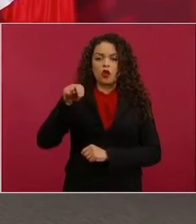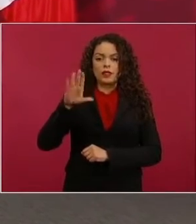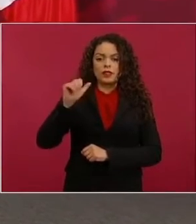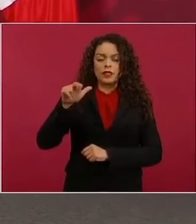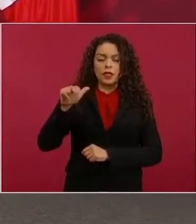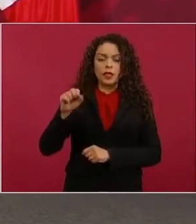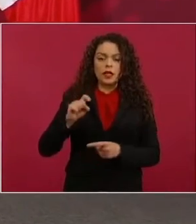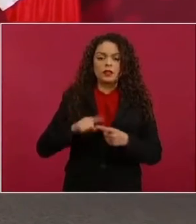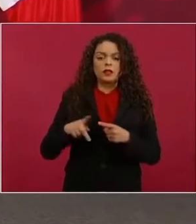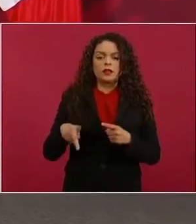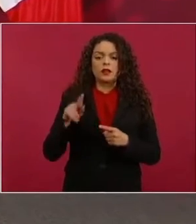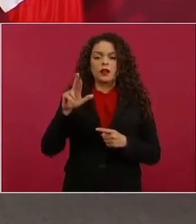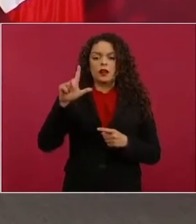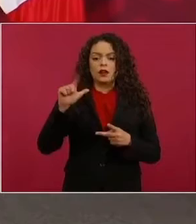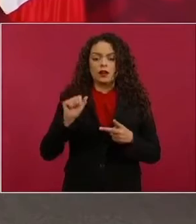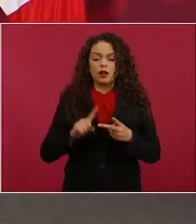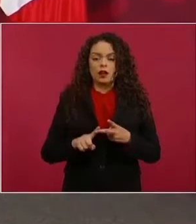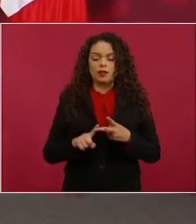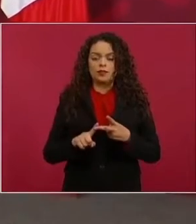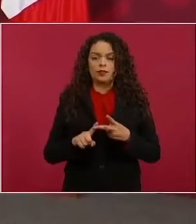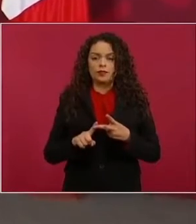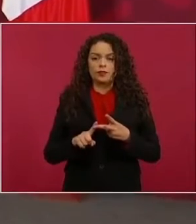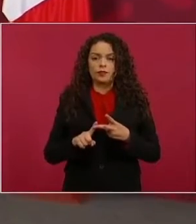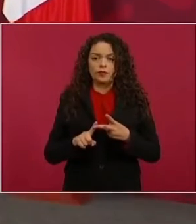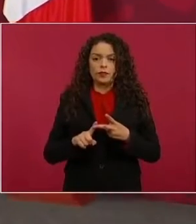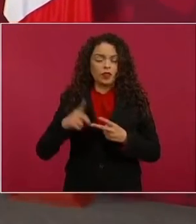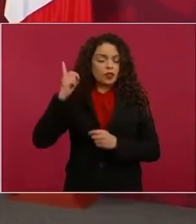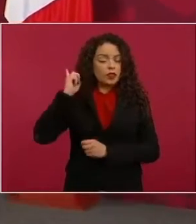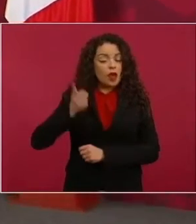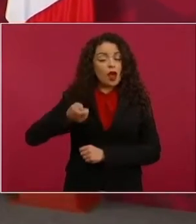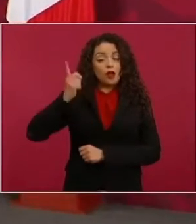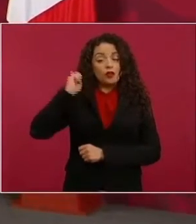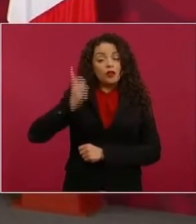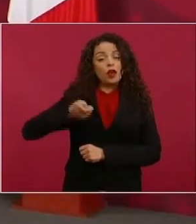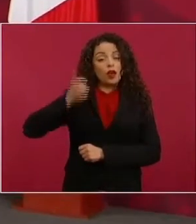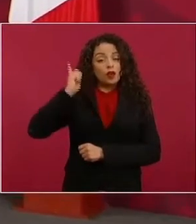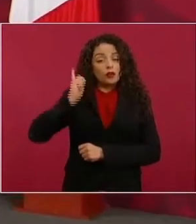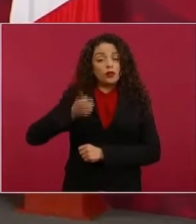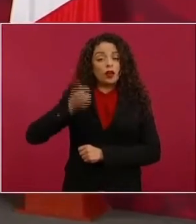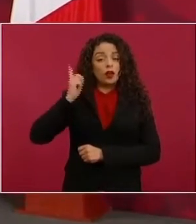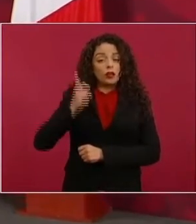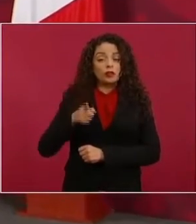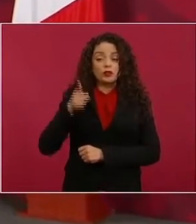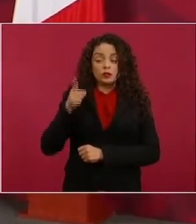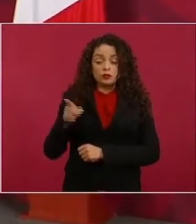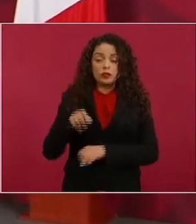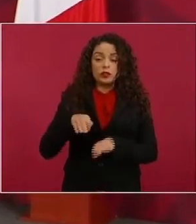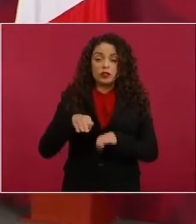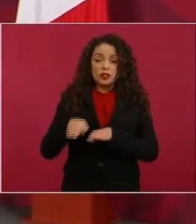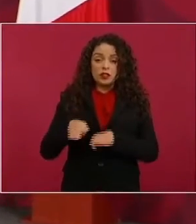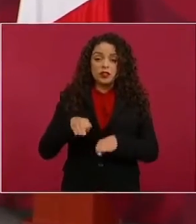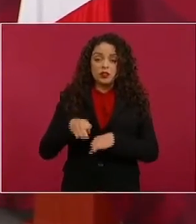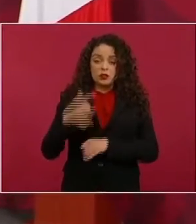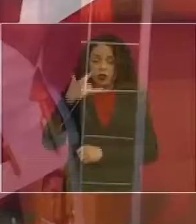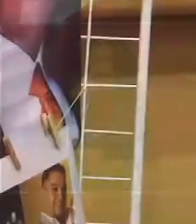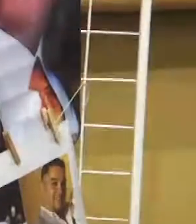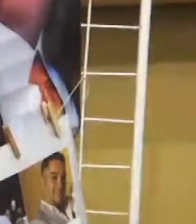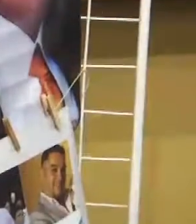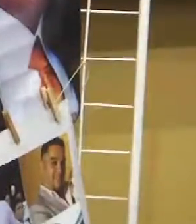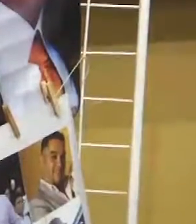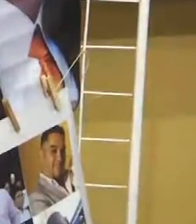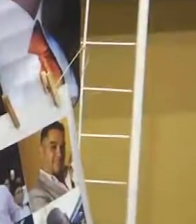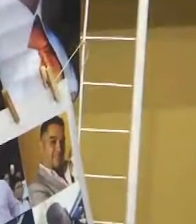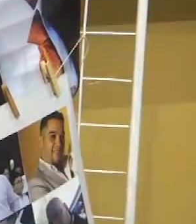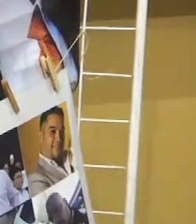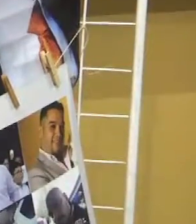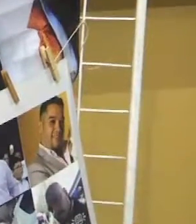Carla, que trabajan todos los días en la búsqueda de desaparecidos.